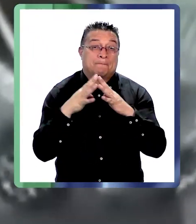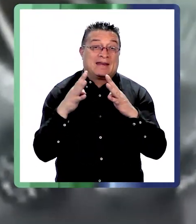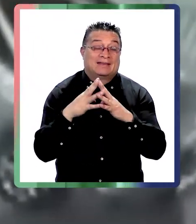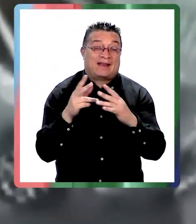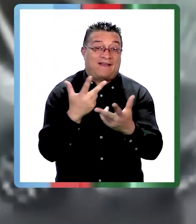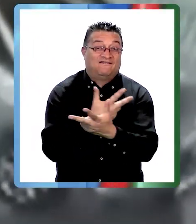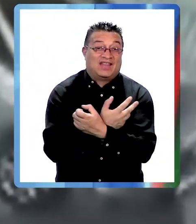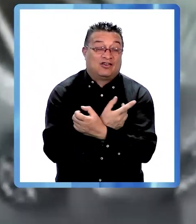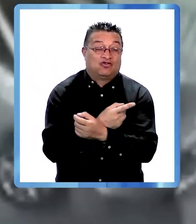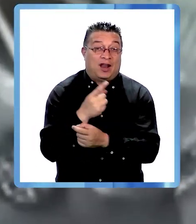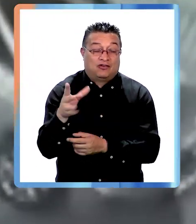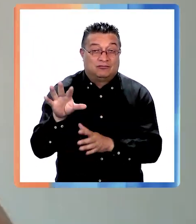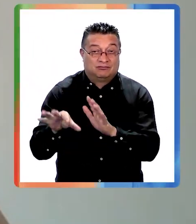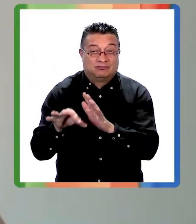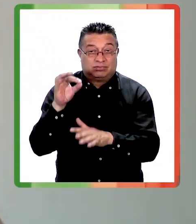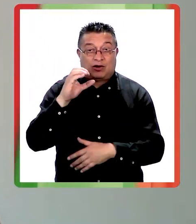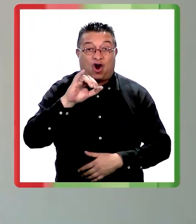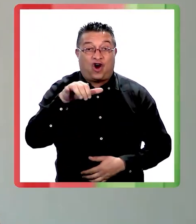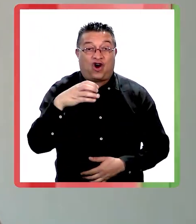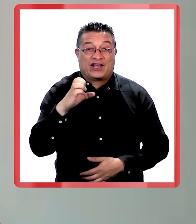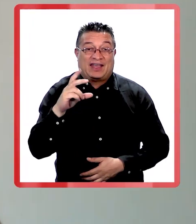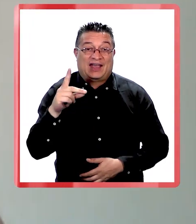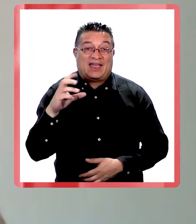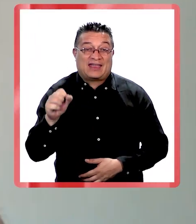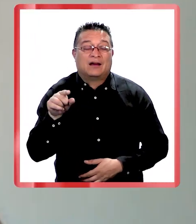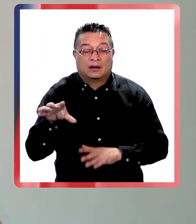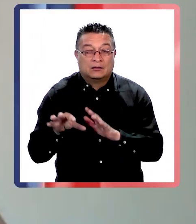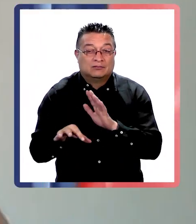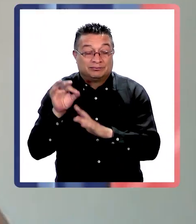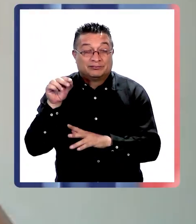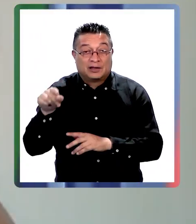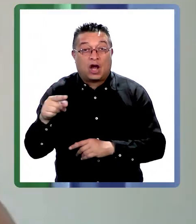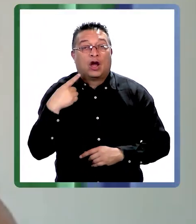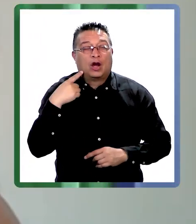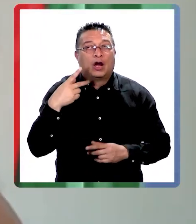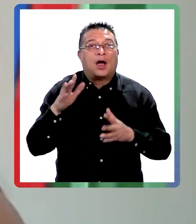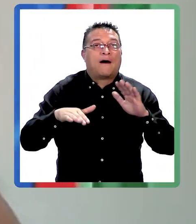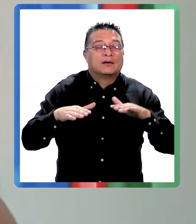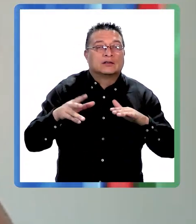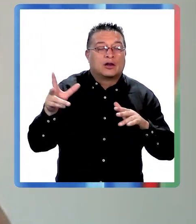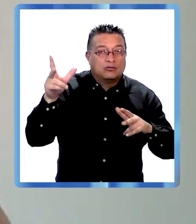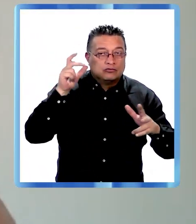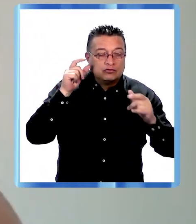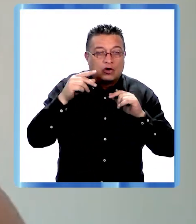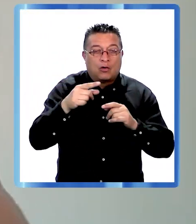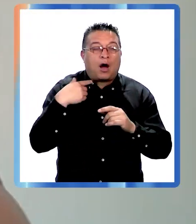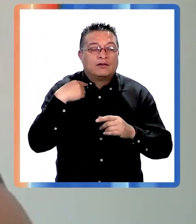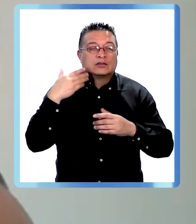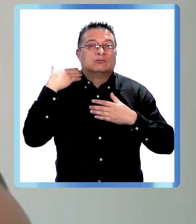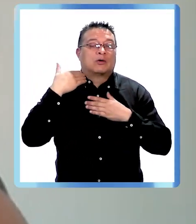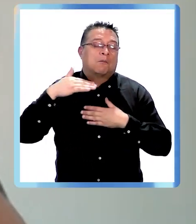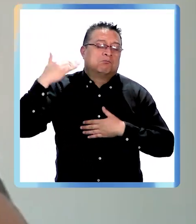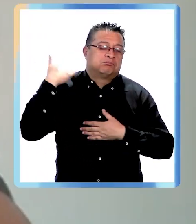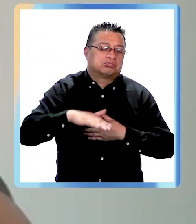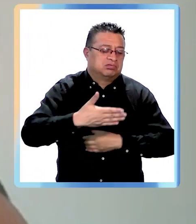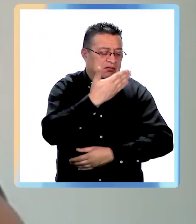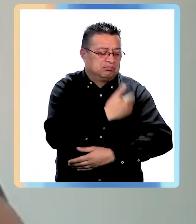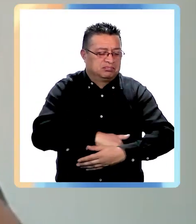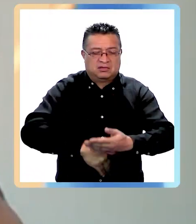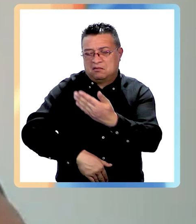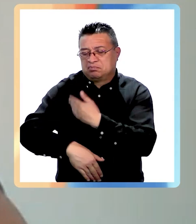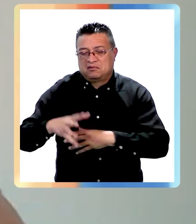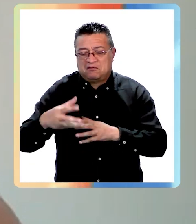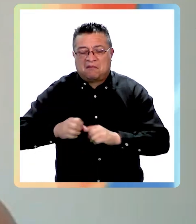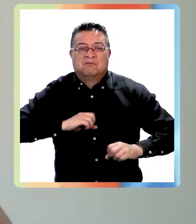del militar venezolano, ¿no es cierto? O los casos que escuchamos cotidianamente, no sé, de descuartizamientos o de